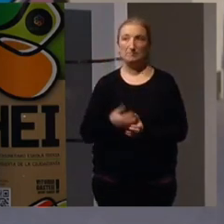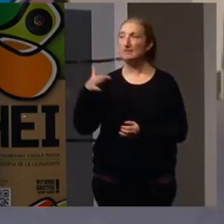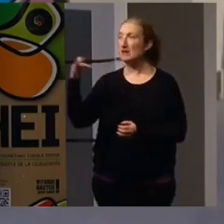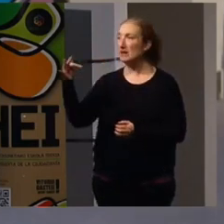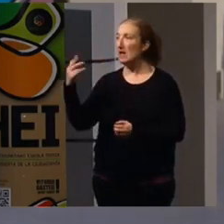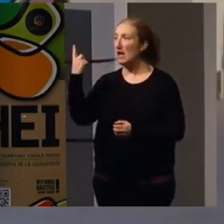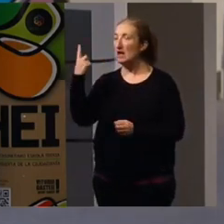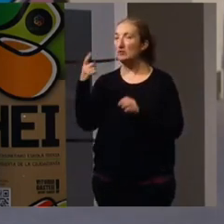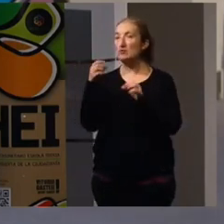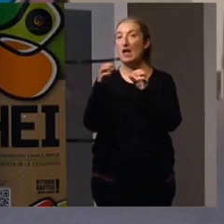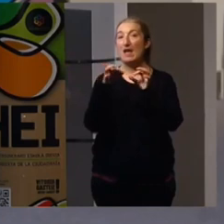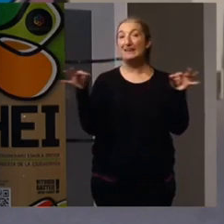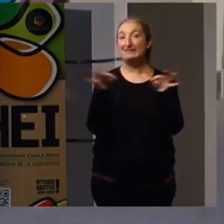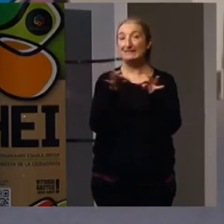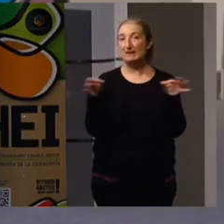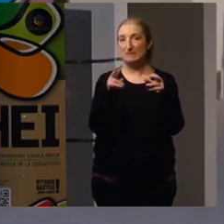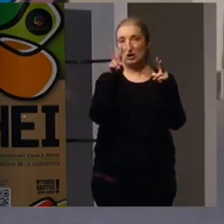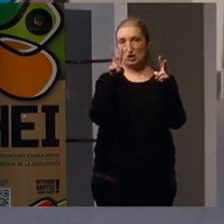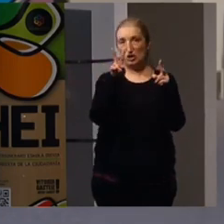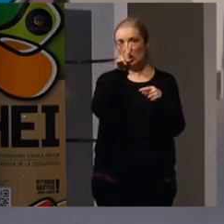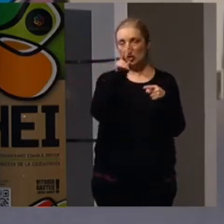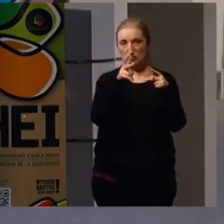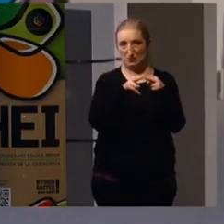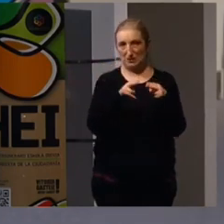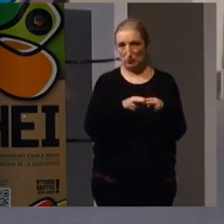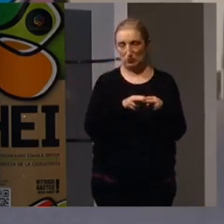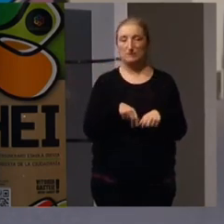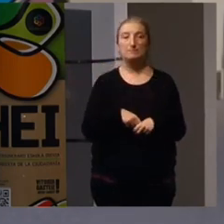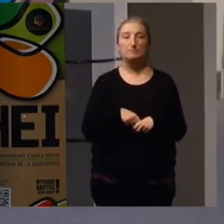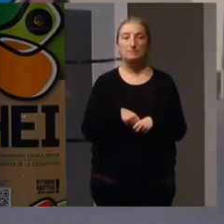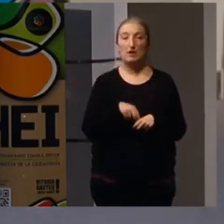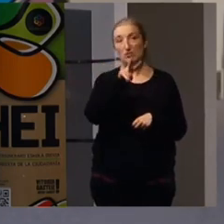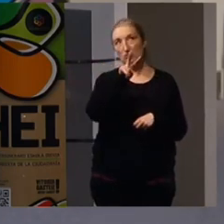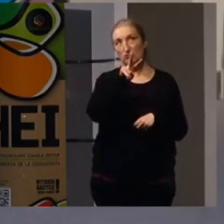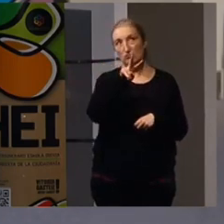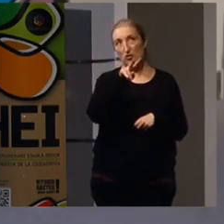Ahí por streaming una pregunta, que son dos. Te las voy a hacer separadas.